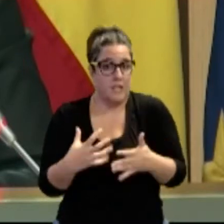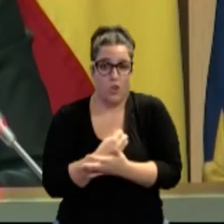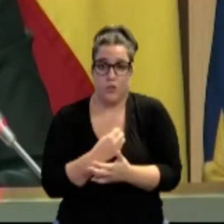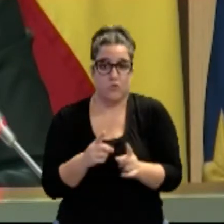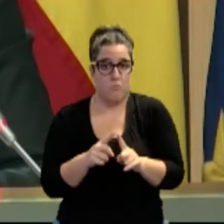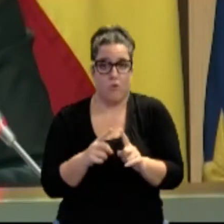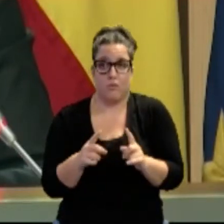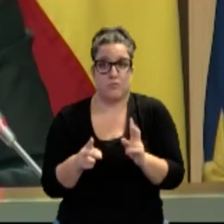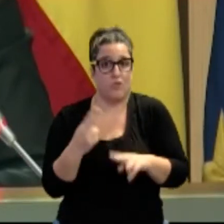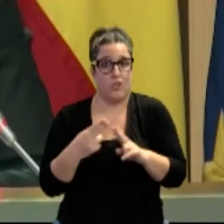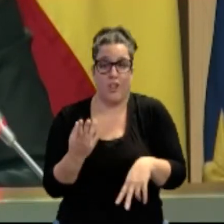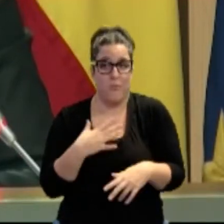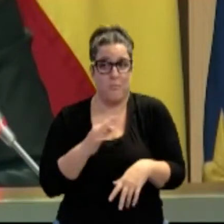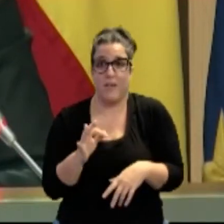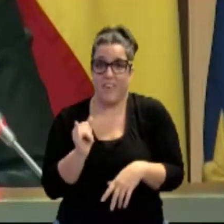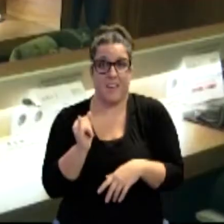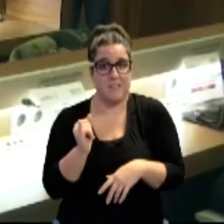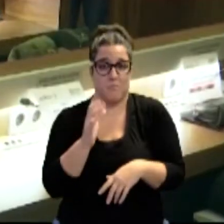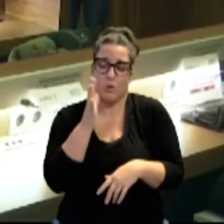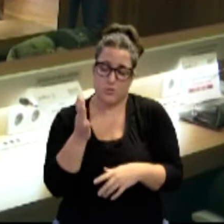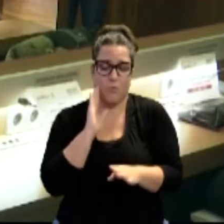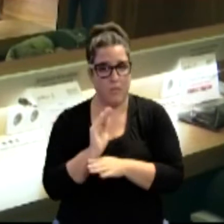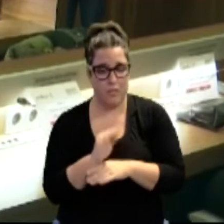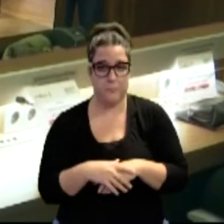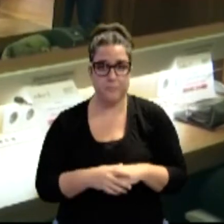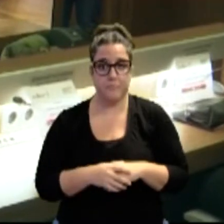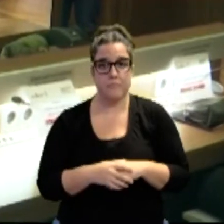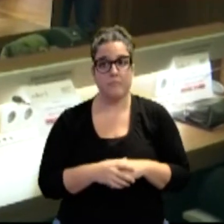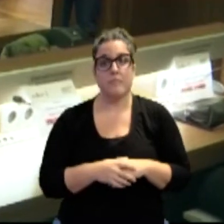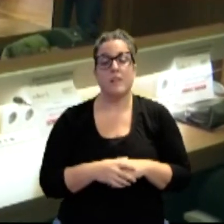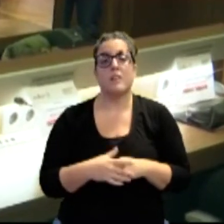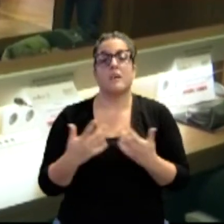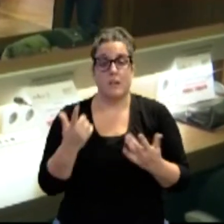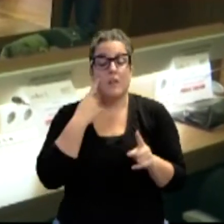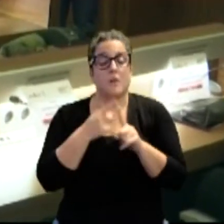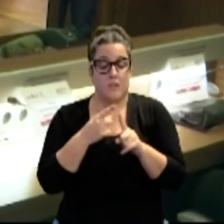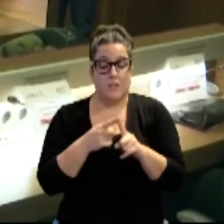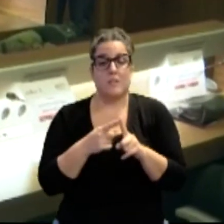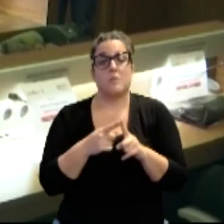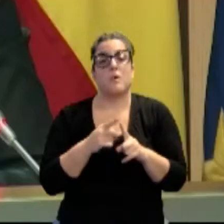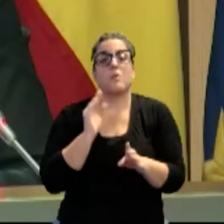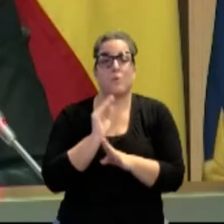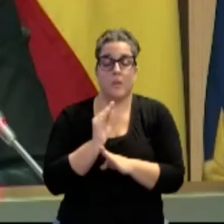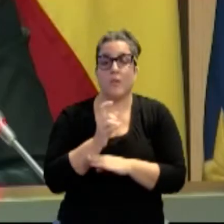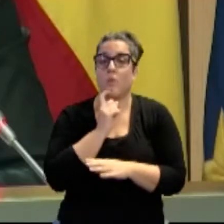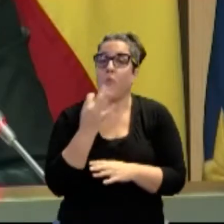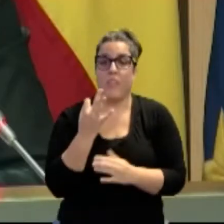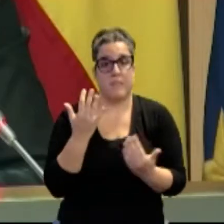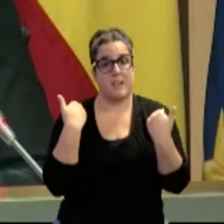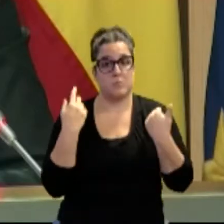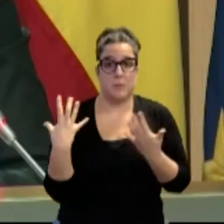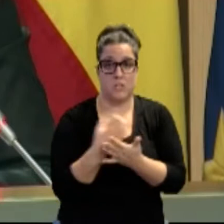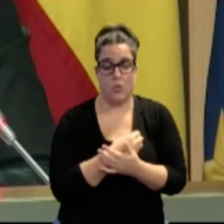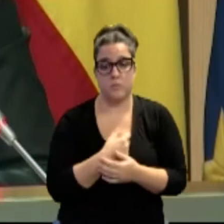en la UCI. Así que no activemos ese boleto. Para no tentar a la suerte, apela a la responsabilidad individual. Yo lo que digo es que en